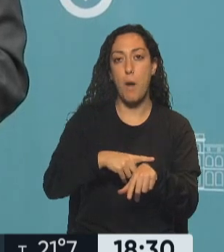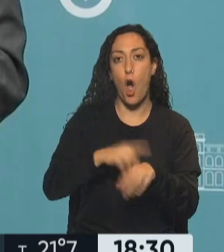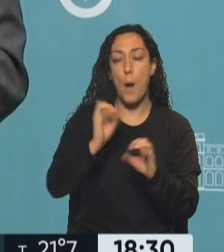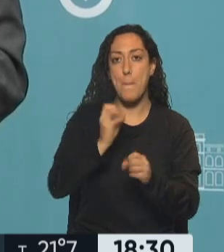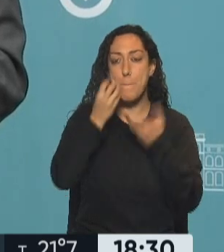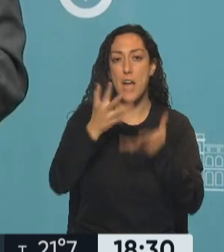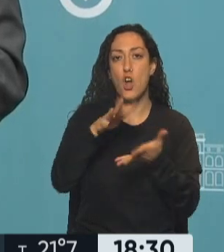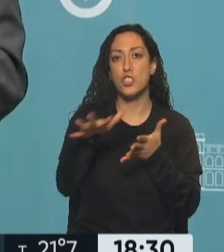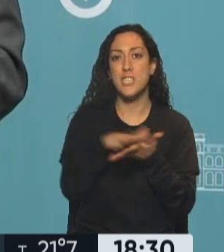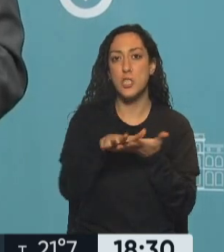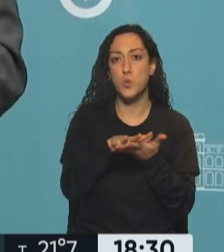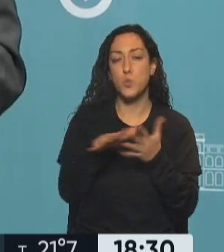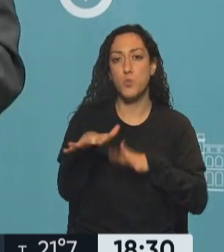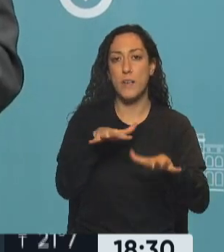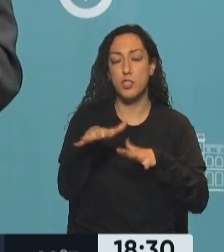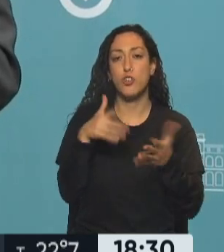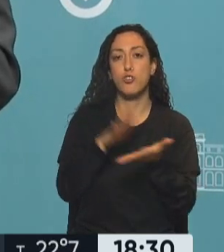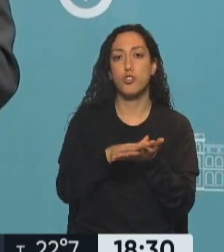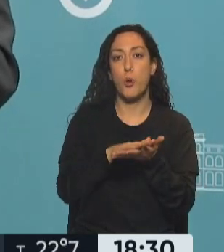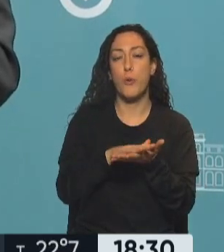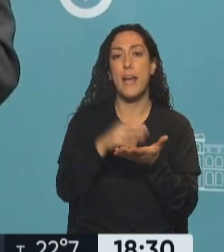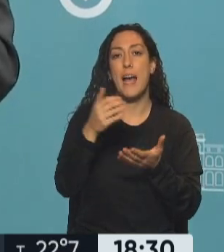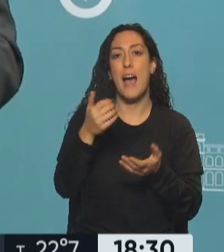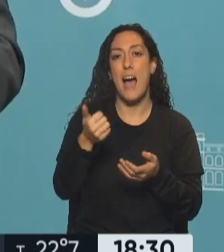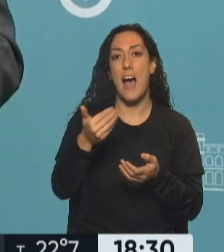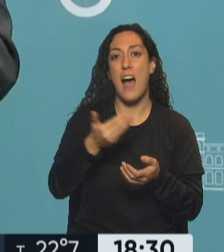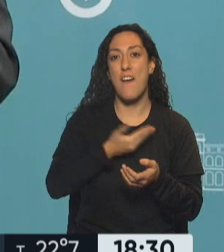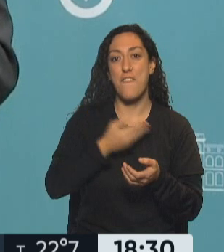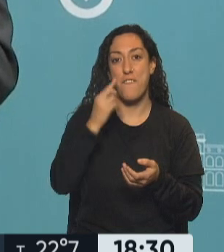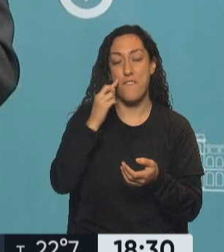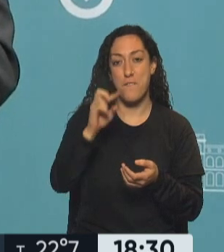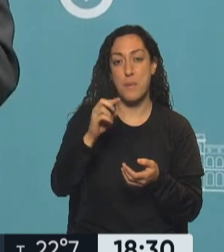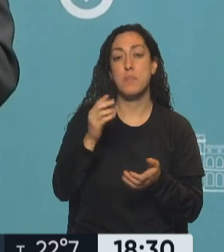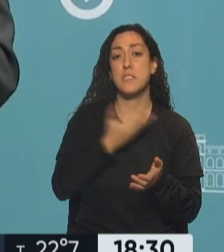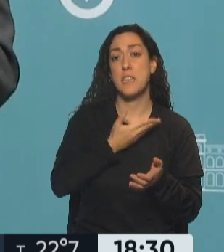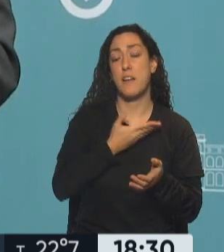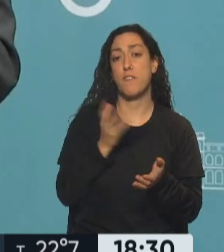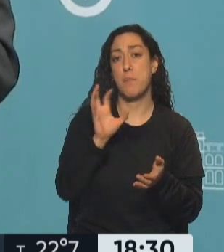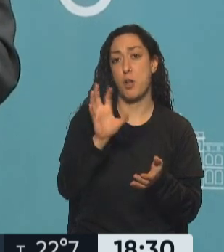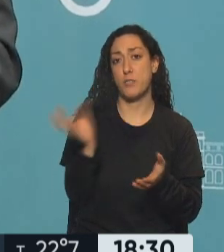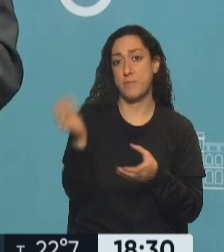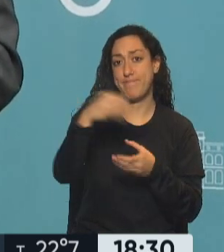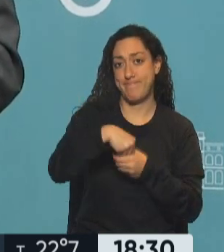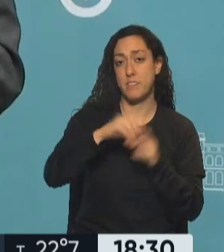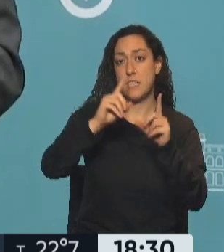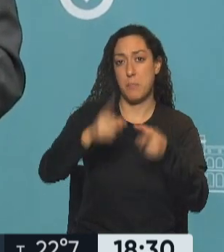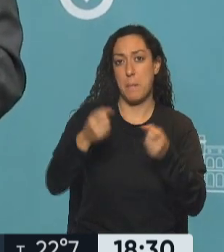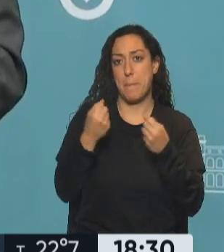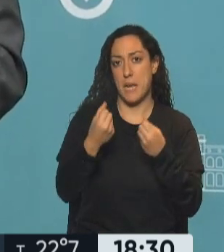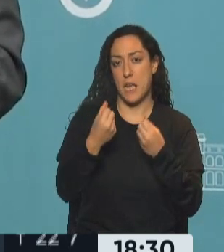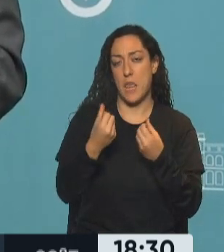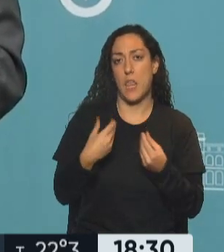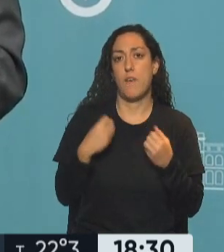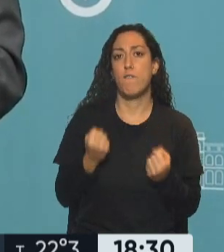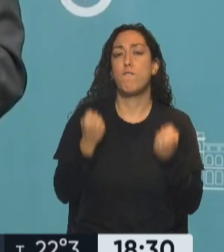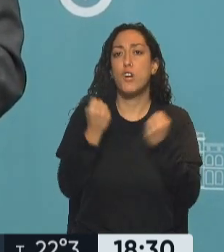una situación con la Administración Federal de Ingresos Públicos, sumándose Santa Fe al resto de las provincias en lo que es el fortalecimiento